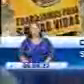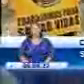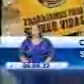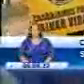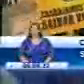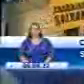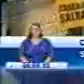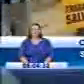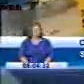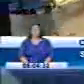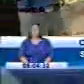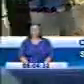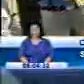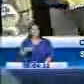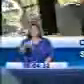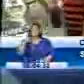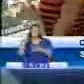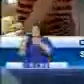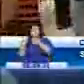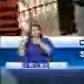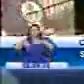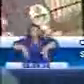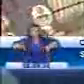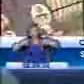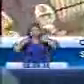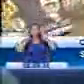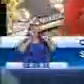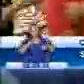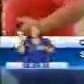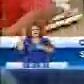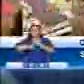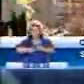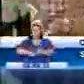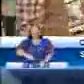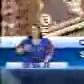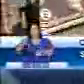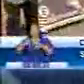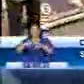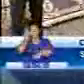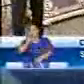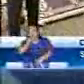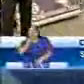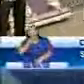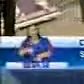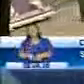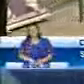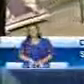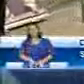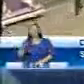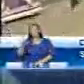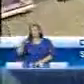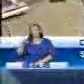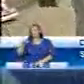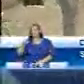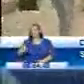poco antes del 1 de agosto hasta qué hora por ejemplo cómo van a ser el traspaso me llama la atención un poco eso bueno eh a las